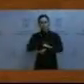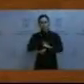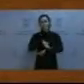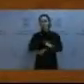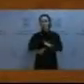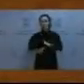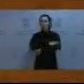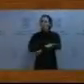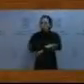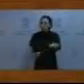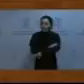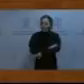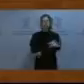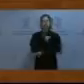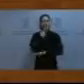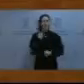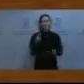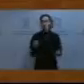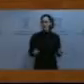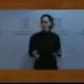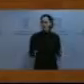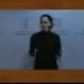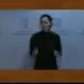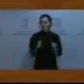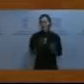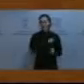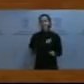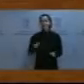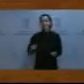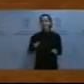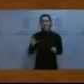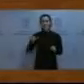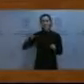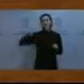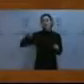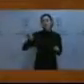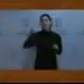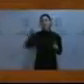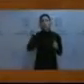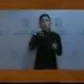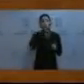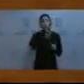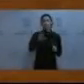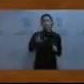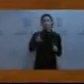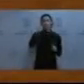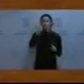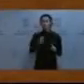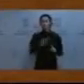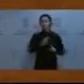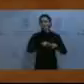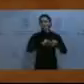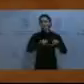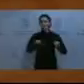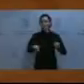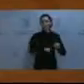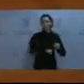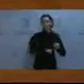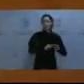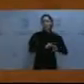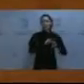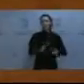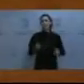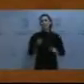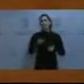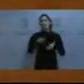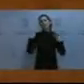y aquel consejero, decían que no, que aquello era una sociedad anónima, que el Principado solo tenía el 45% y que, por tanto, no tenía que ser fiscalizada.